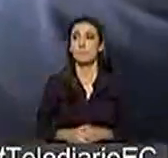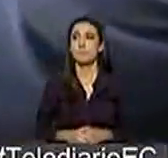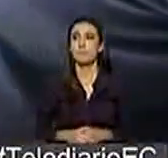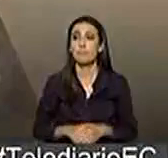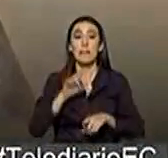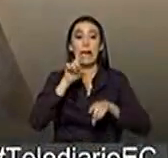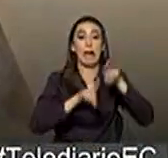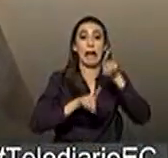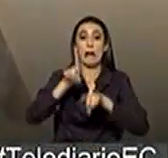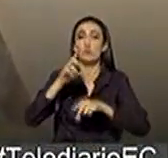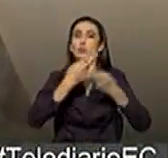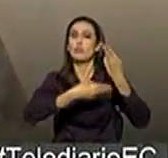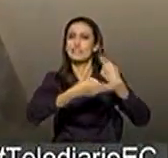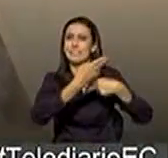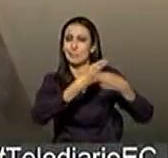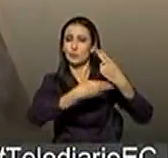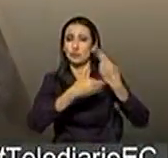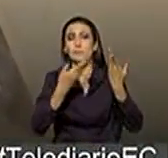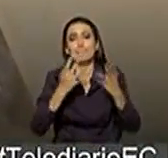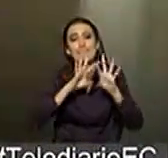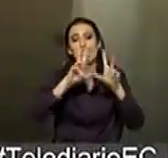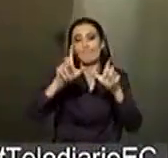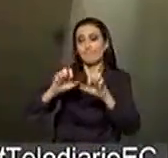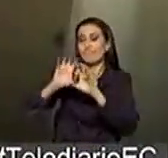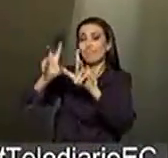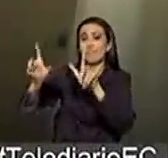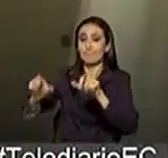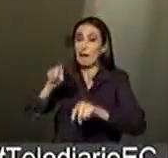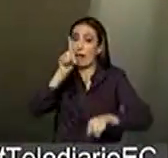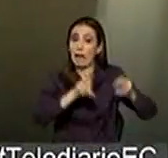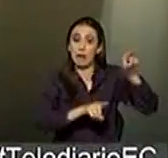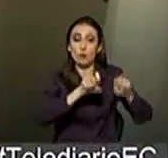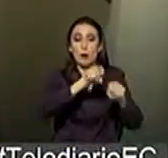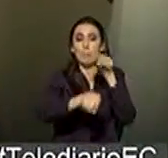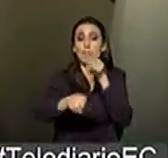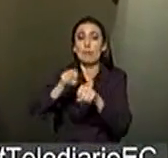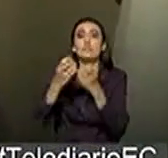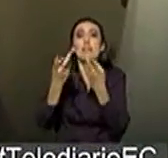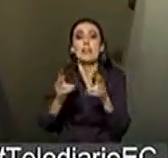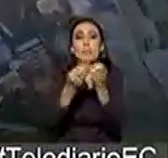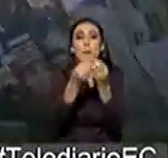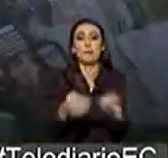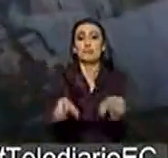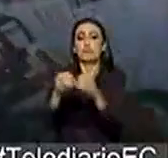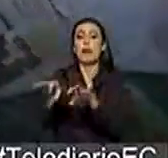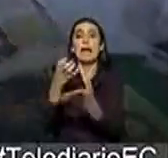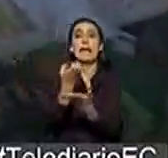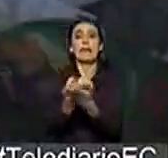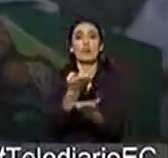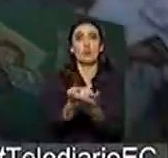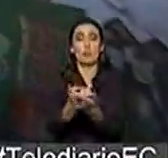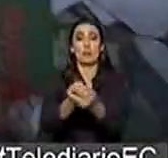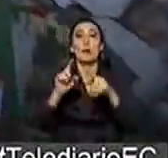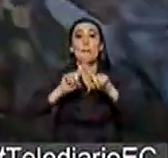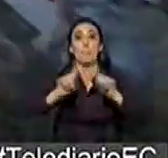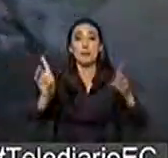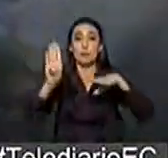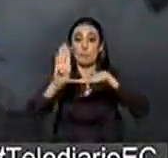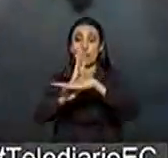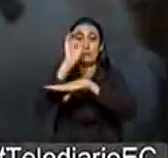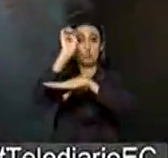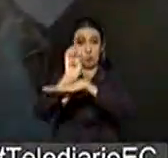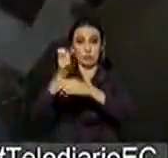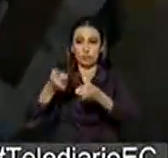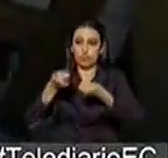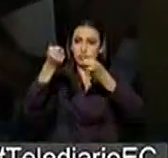varios negocios pequeños afectados por las protestas registran pérdidas económicas incalculables van ecuador ofrece líneas de